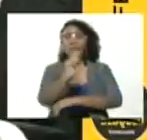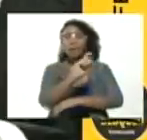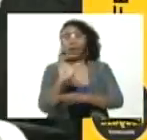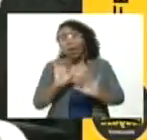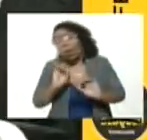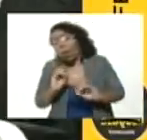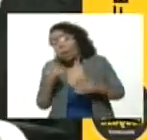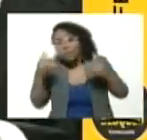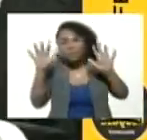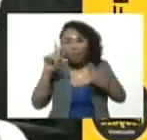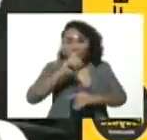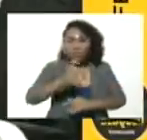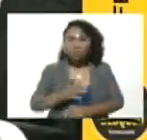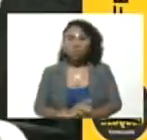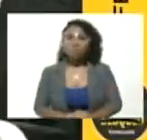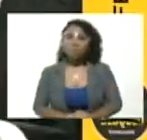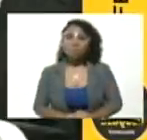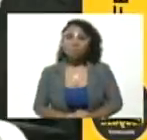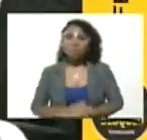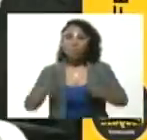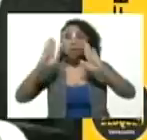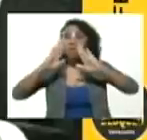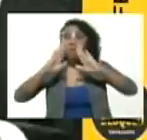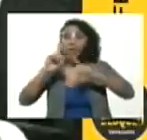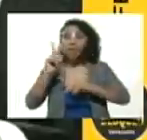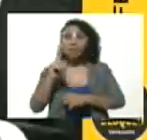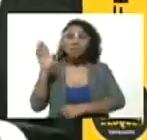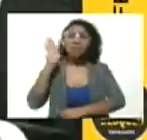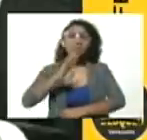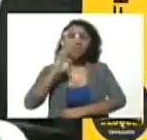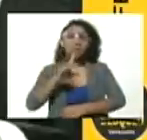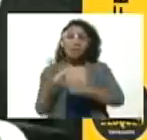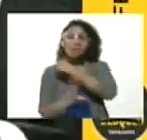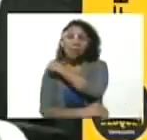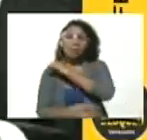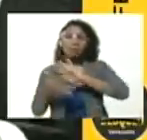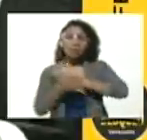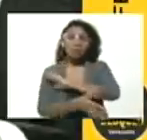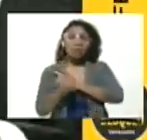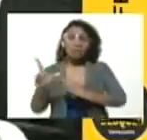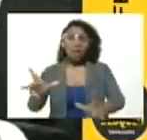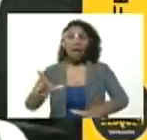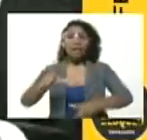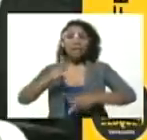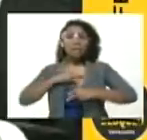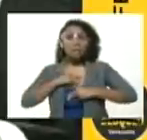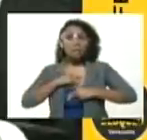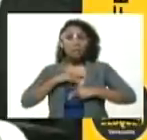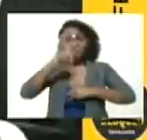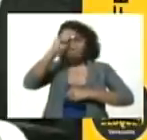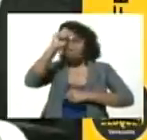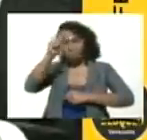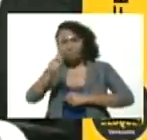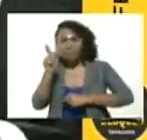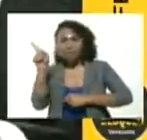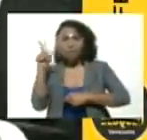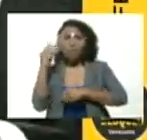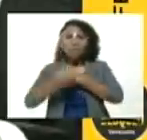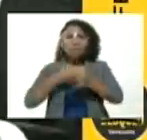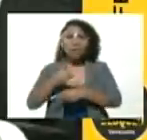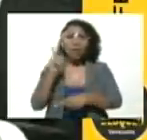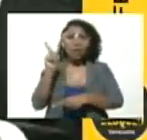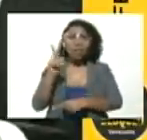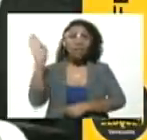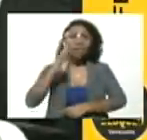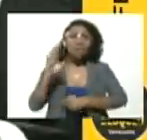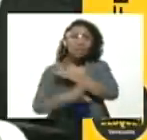años. La confesión de un criminal. Están aceptándolo, están admitiéndolo. Lo hicieron ellos.